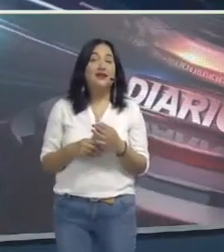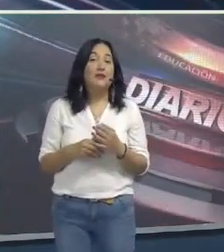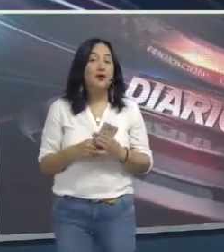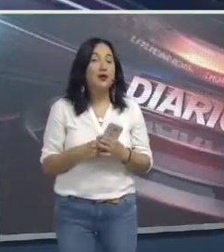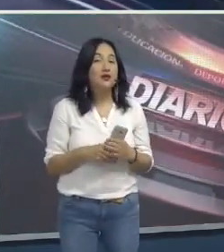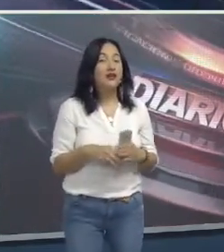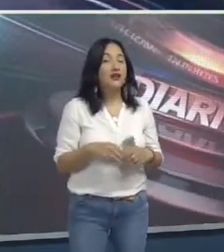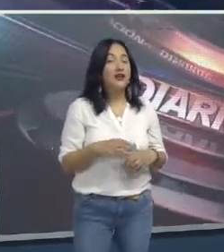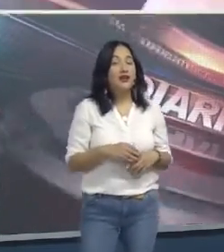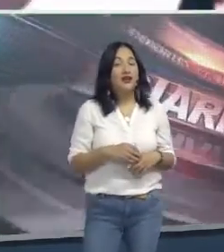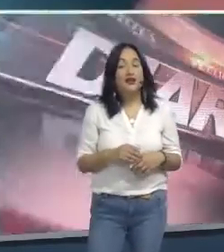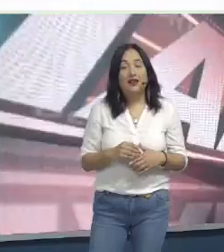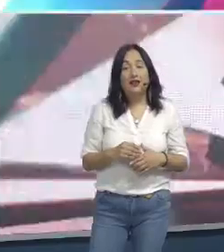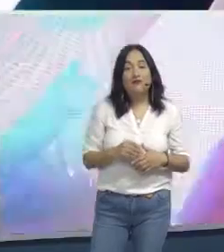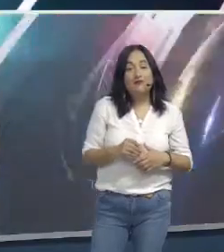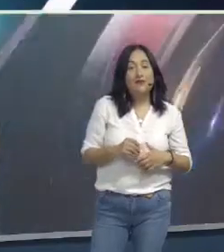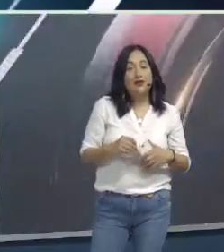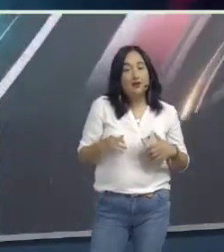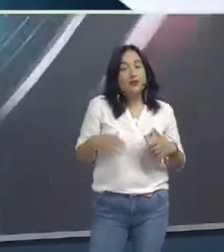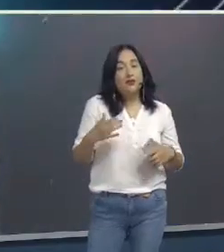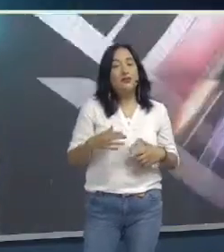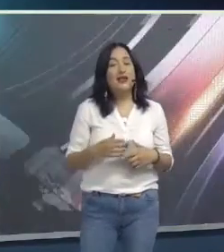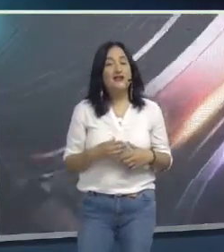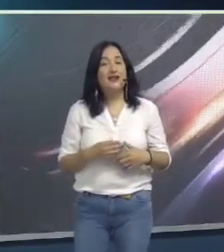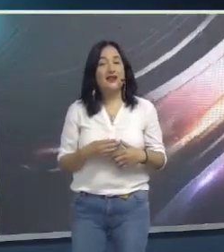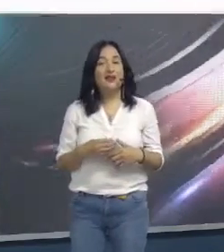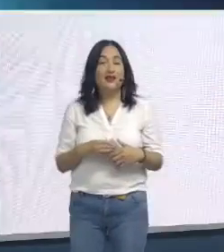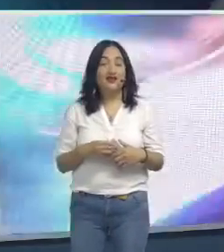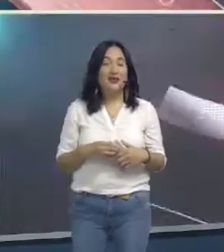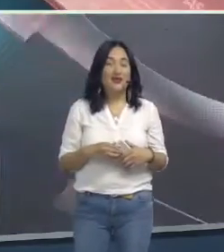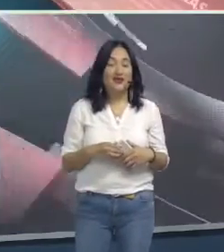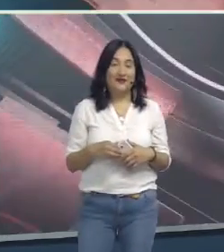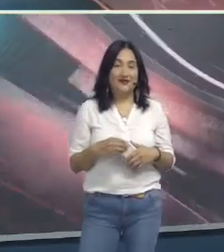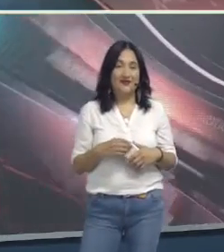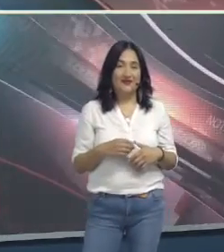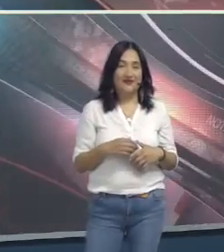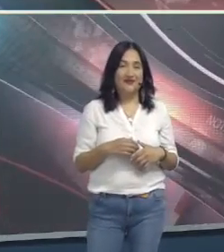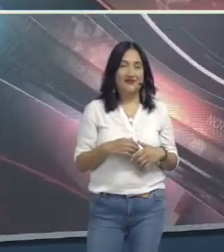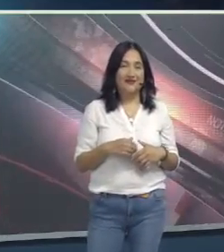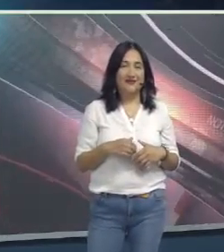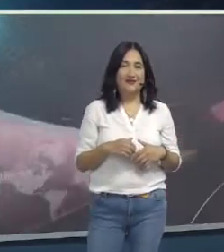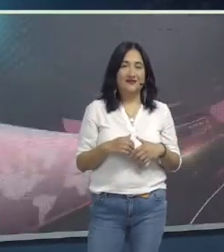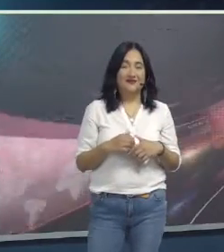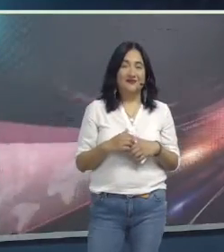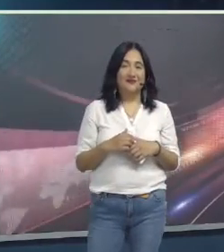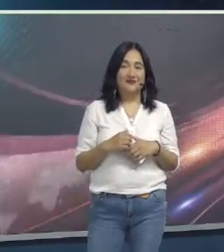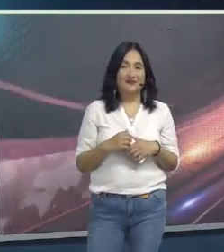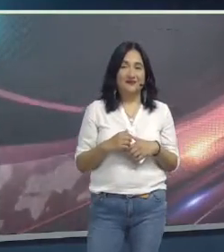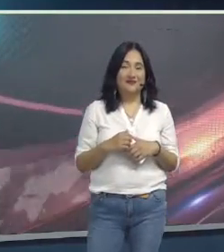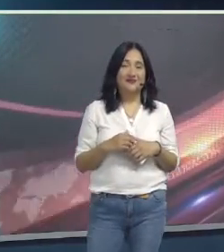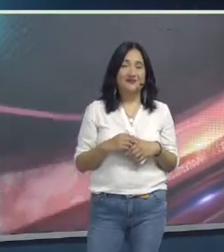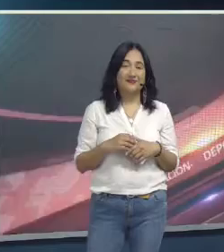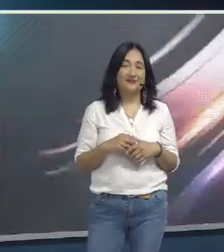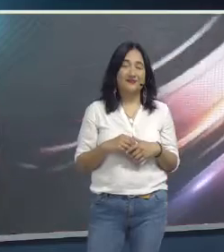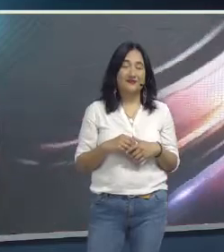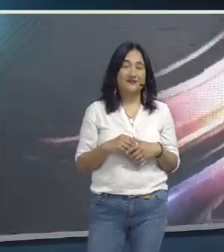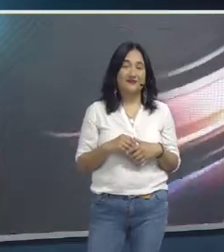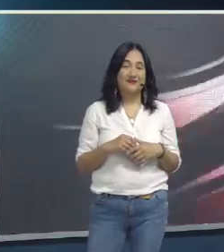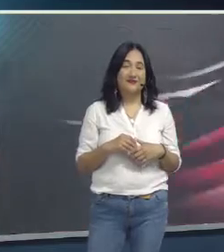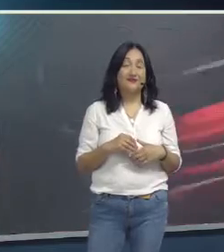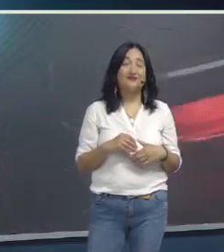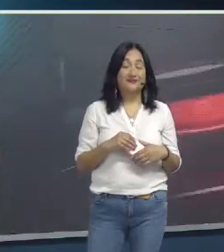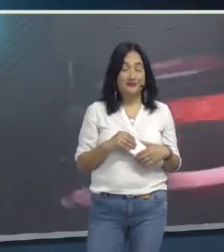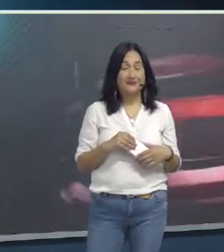del transporte, cómo van avanzando con eso. Va avanzando muy bien. Nosotros tuvimos un